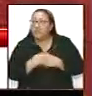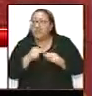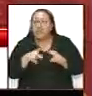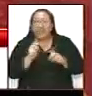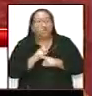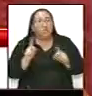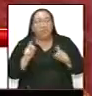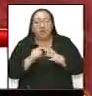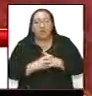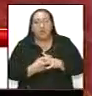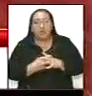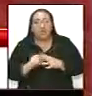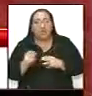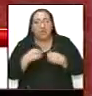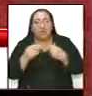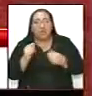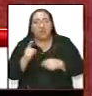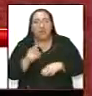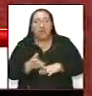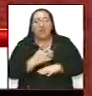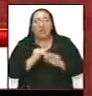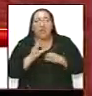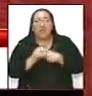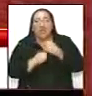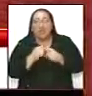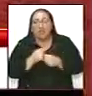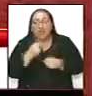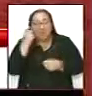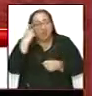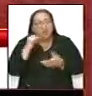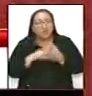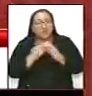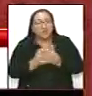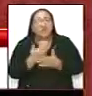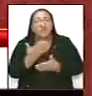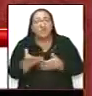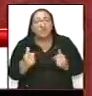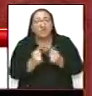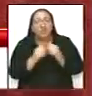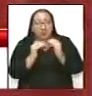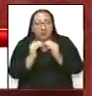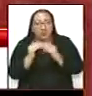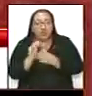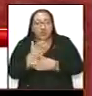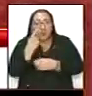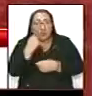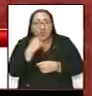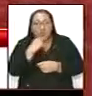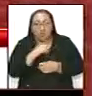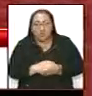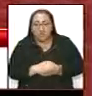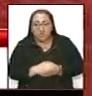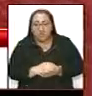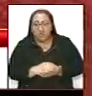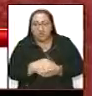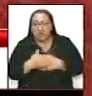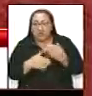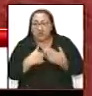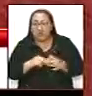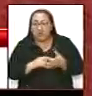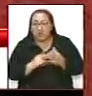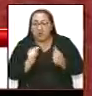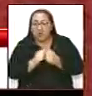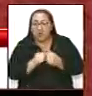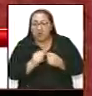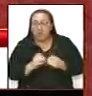es reciente, sino que data desde hace 10 años y consiste en proponer la igualdad entre hombres y mujeres, proceso que llegará con una